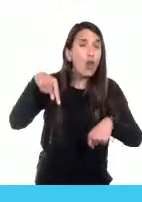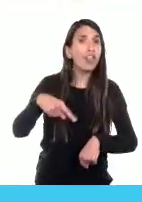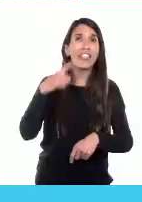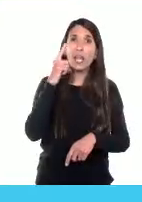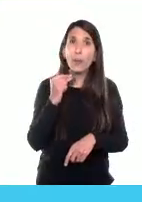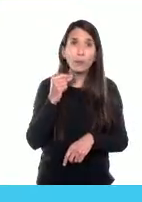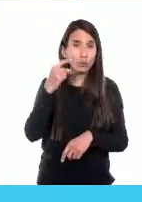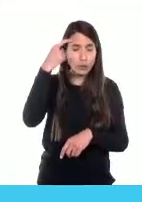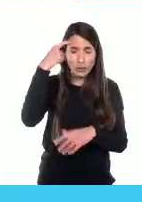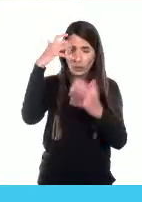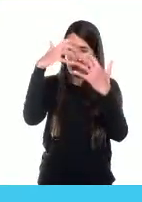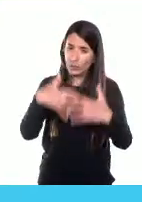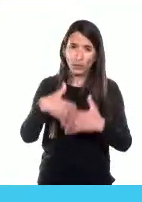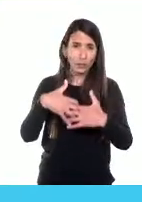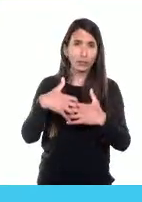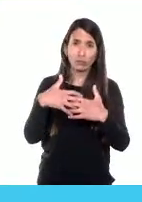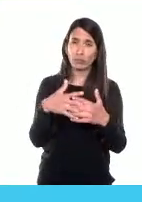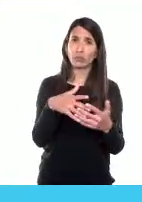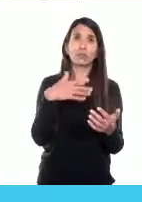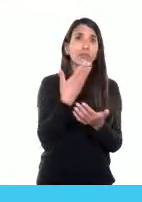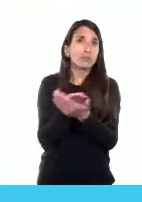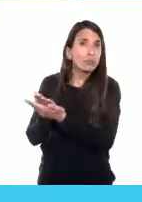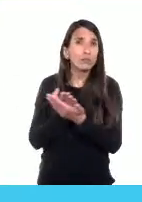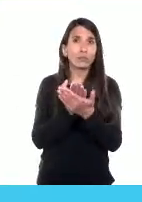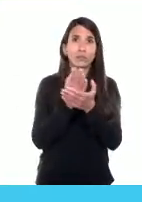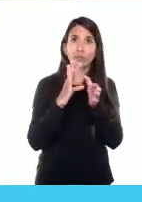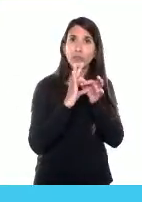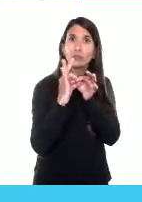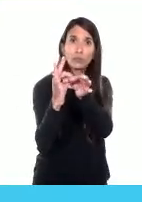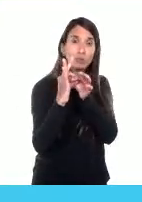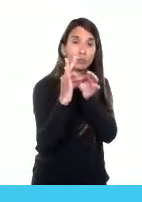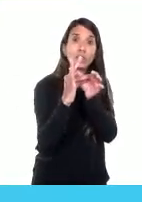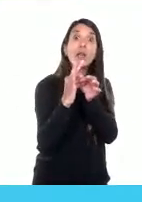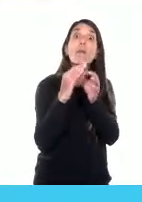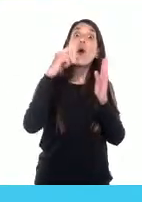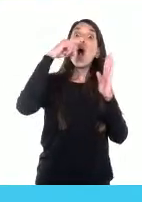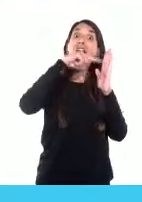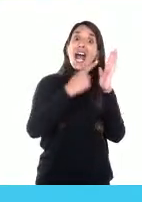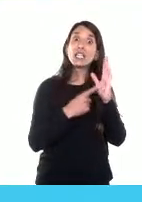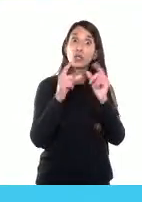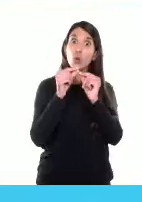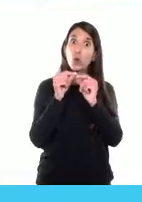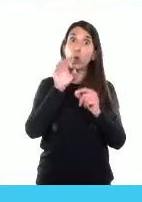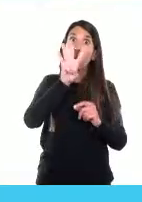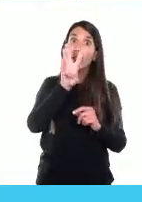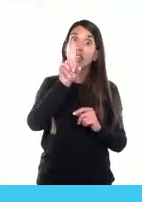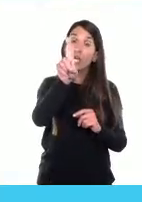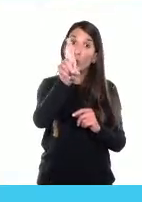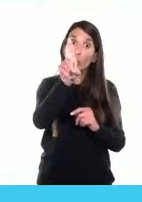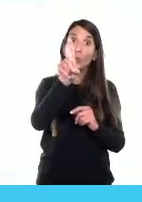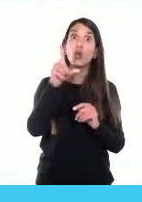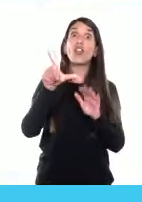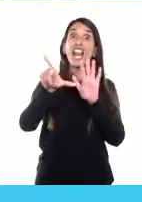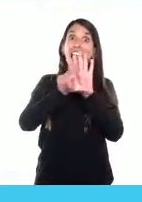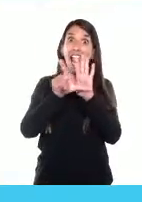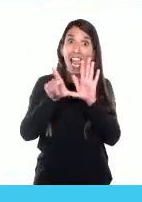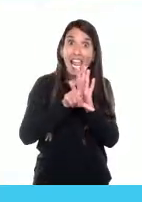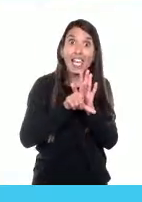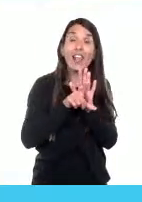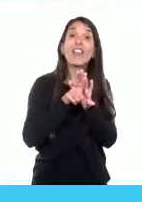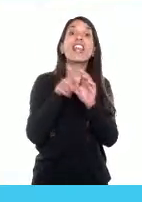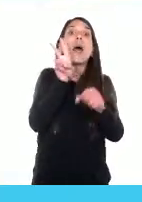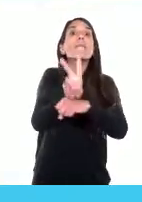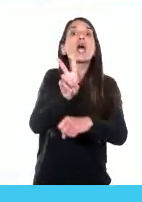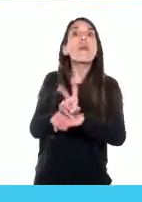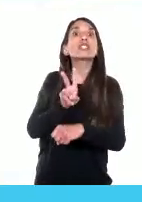solicité esta modificación en el artículo 41 y 49 de la ley electoral, dándole